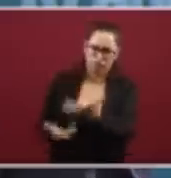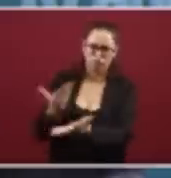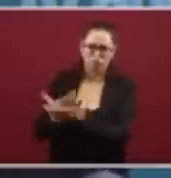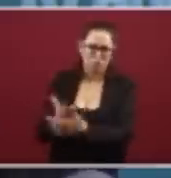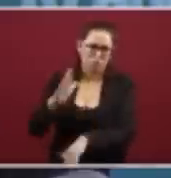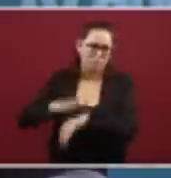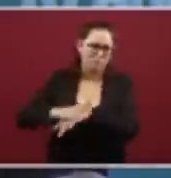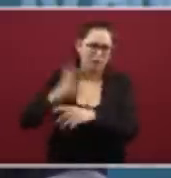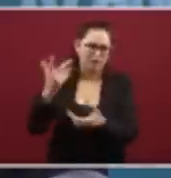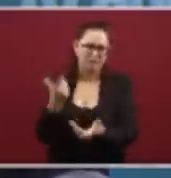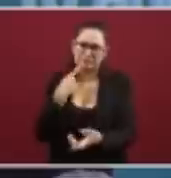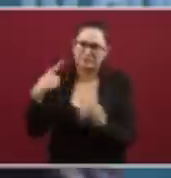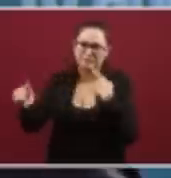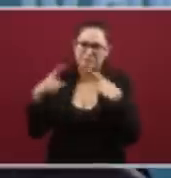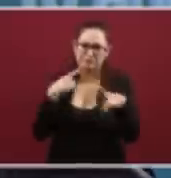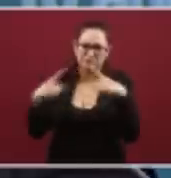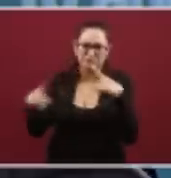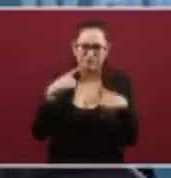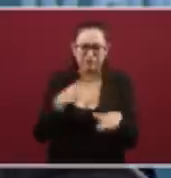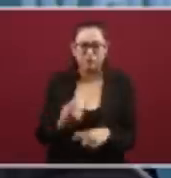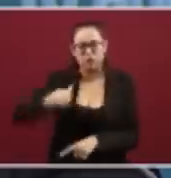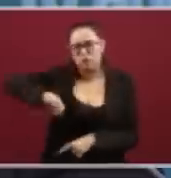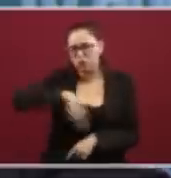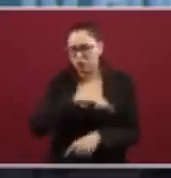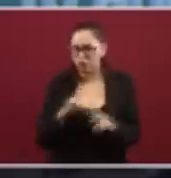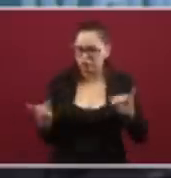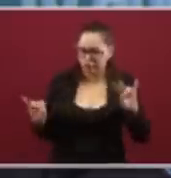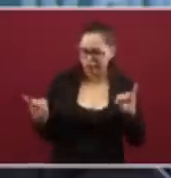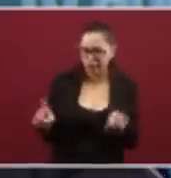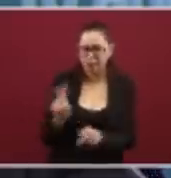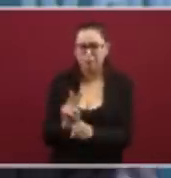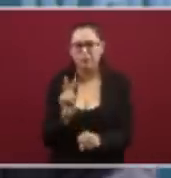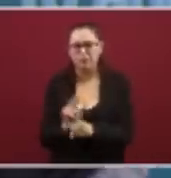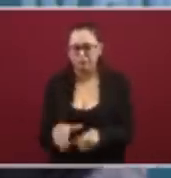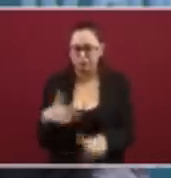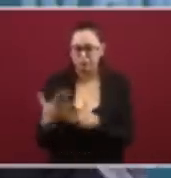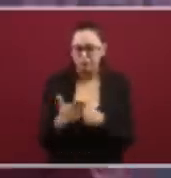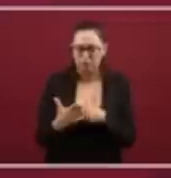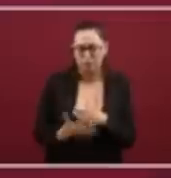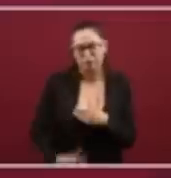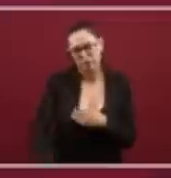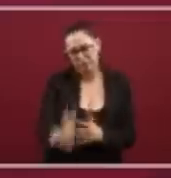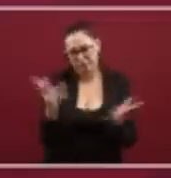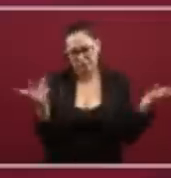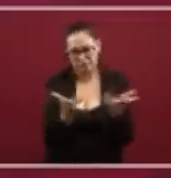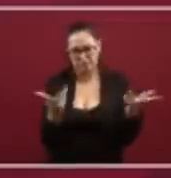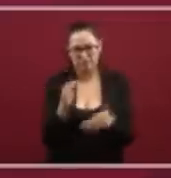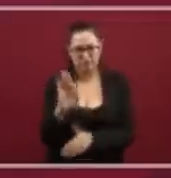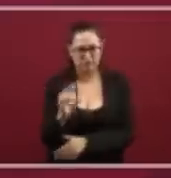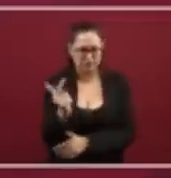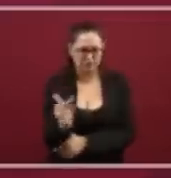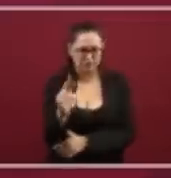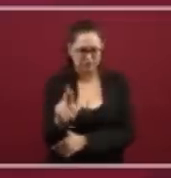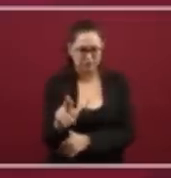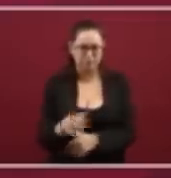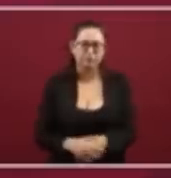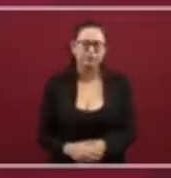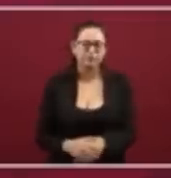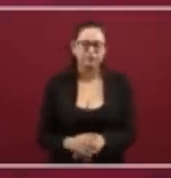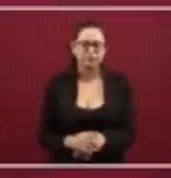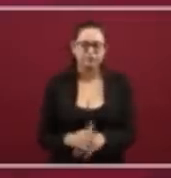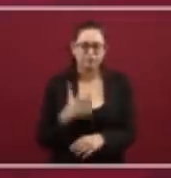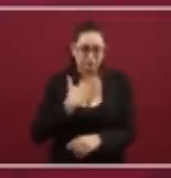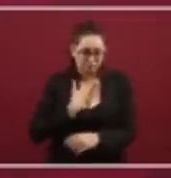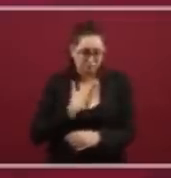entonces en ese sentido estaremos muy pendientes de las siguientes acciones de la fiscalía general de la república por lo cual te